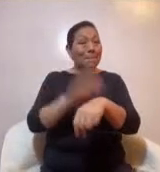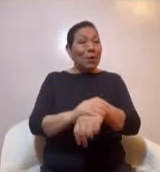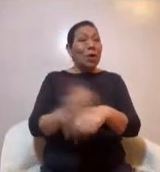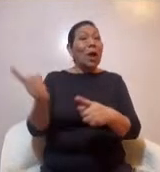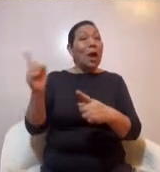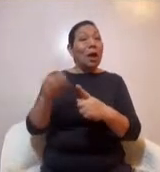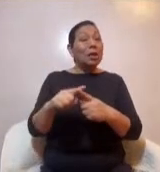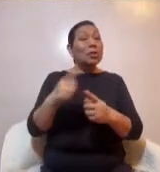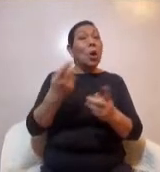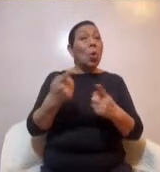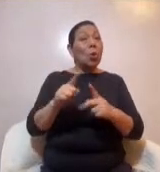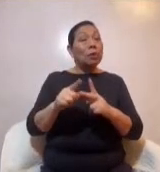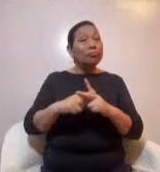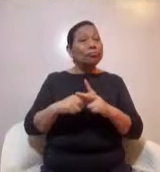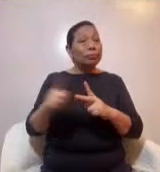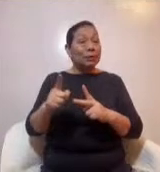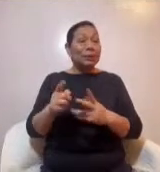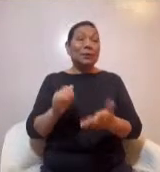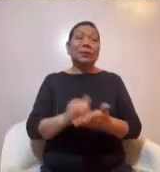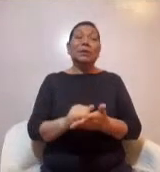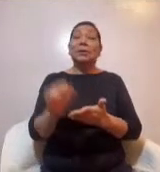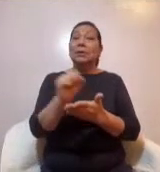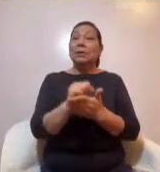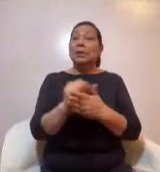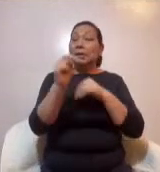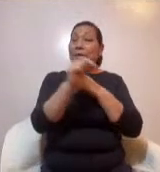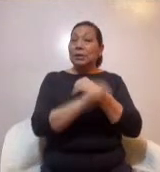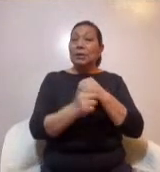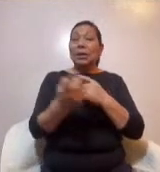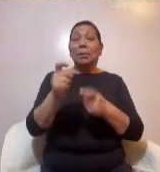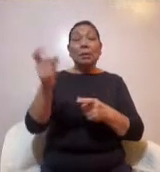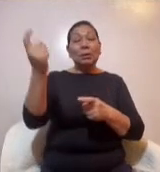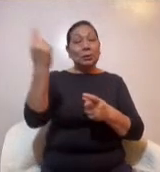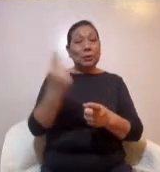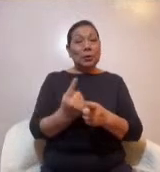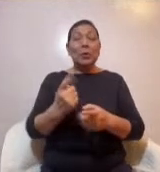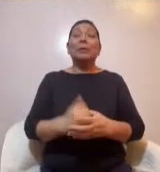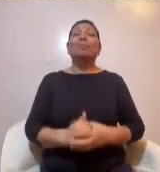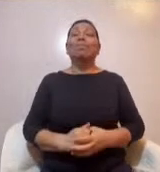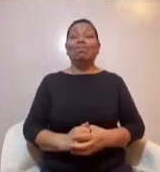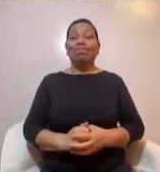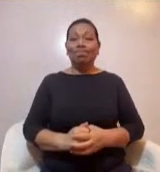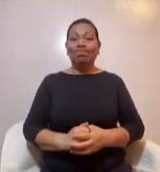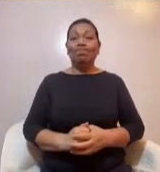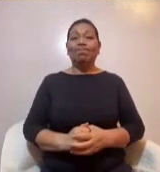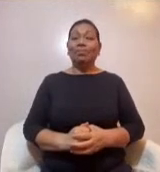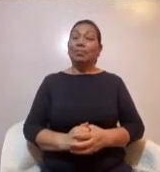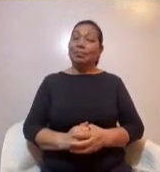intervenida policialmente hasta la orden de salida emitida por el Superintendente Nacional de Migraciones.